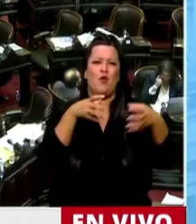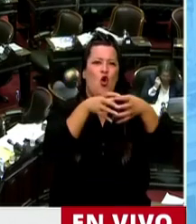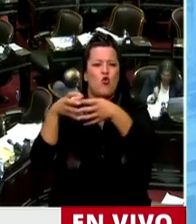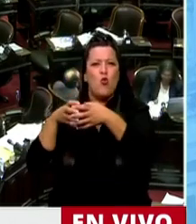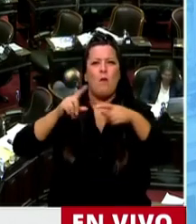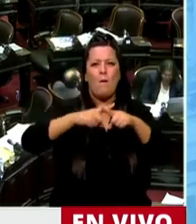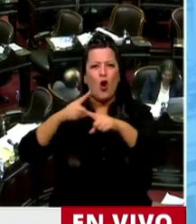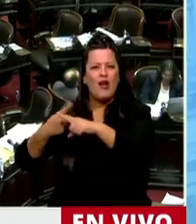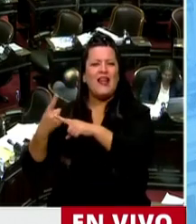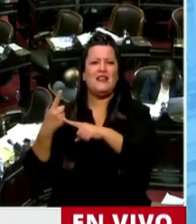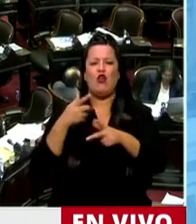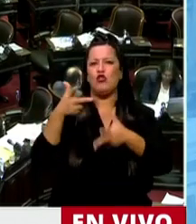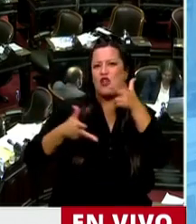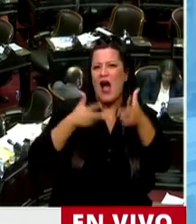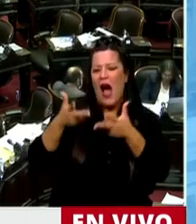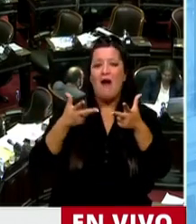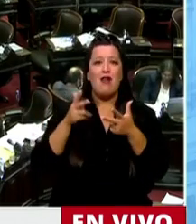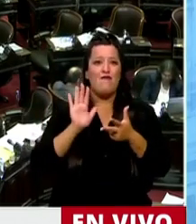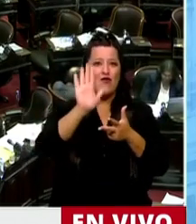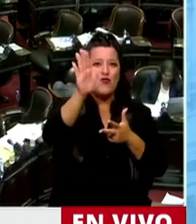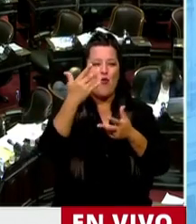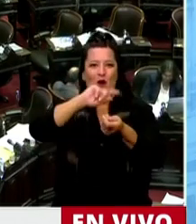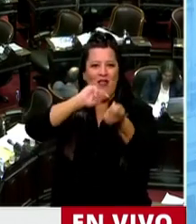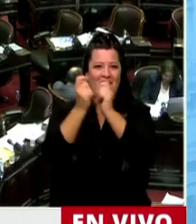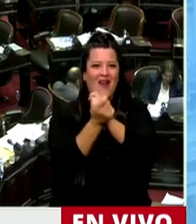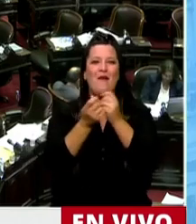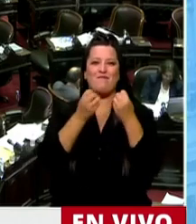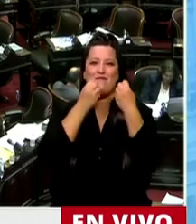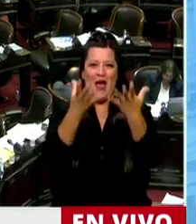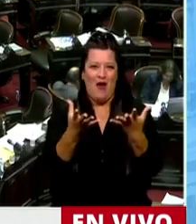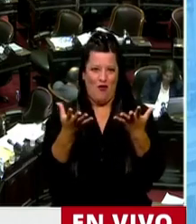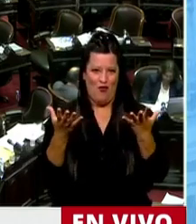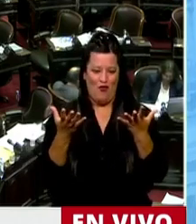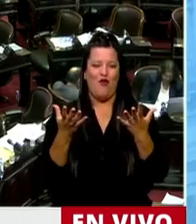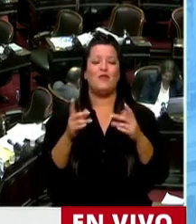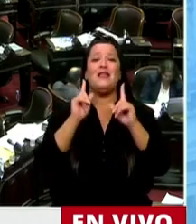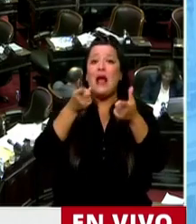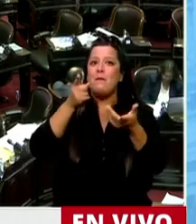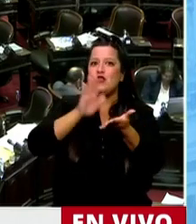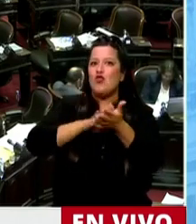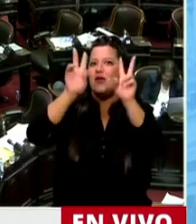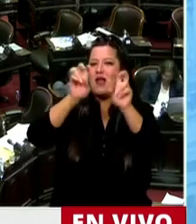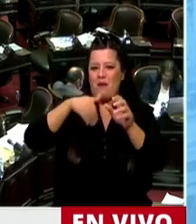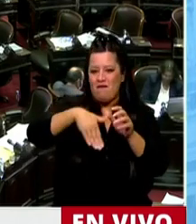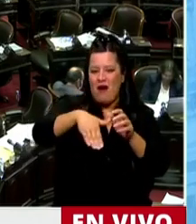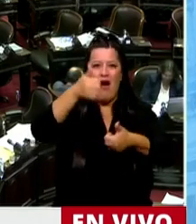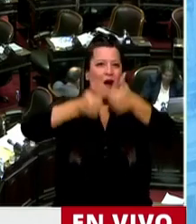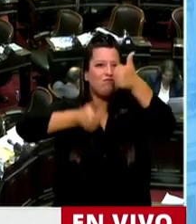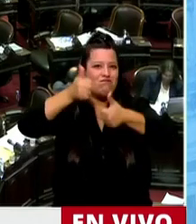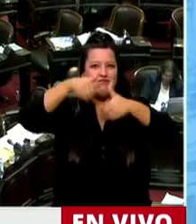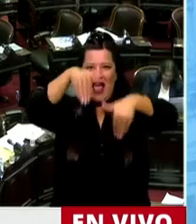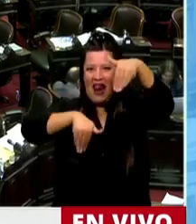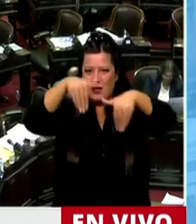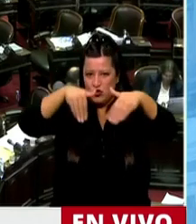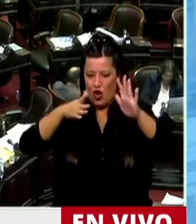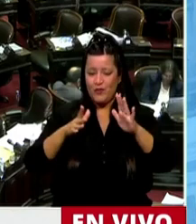políticas plantean al conjunto de la sociedad de cara a las elecciones. Y en ese aspecto yo no puedo dejar de mencionar